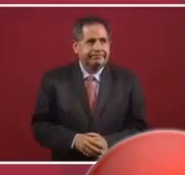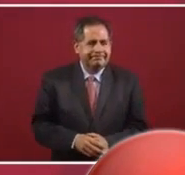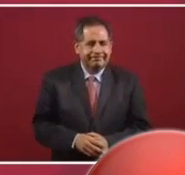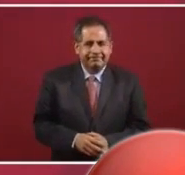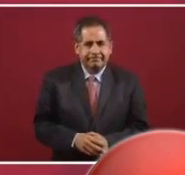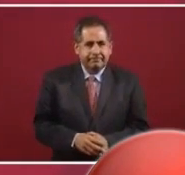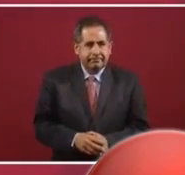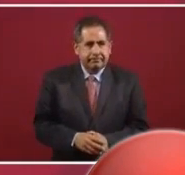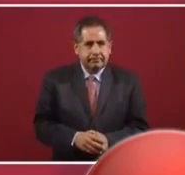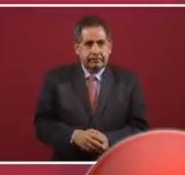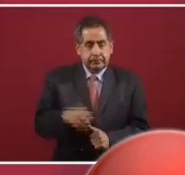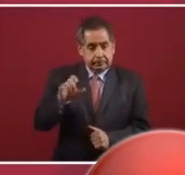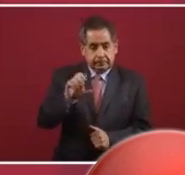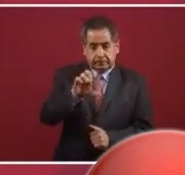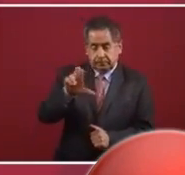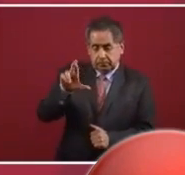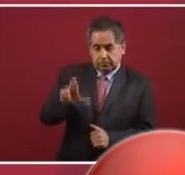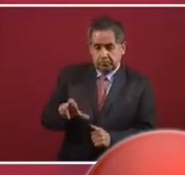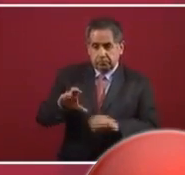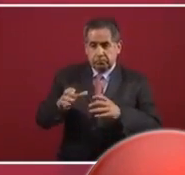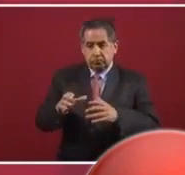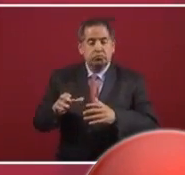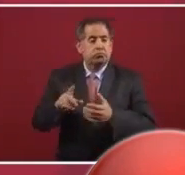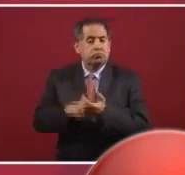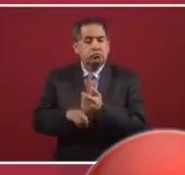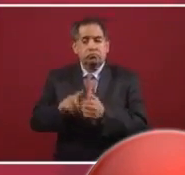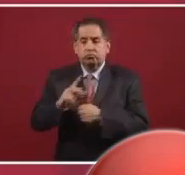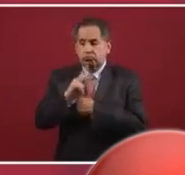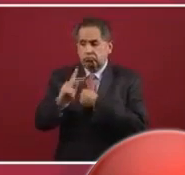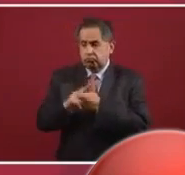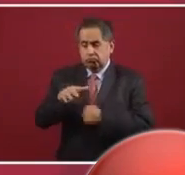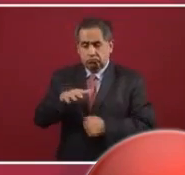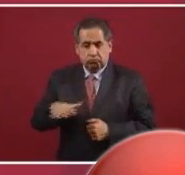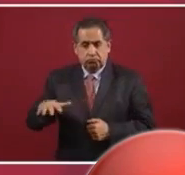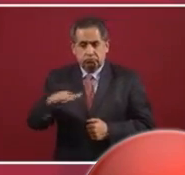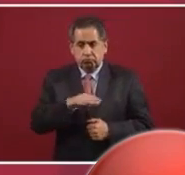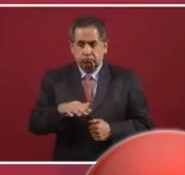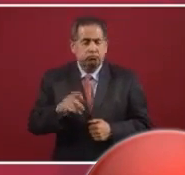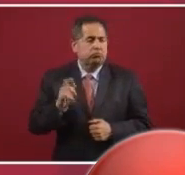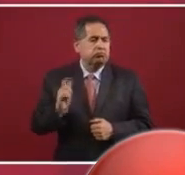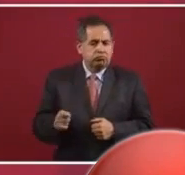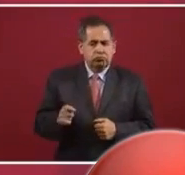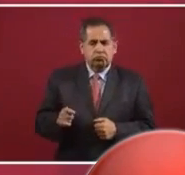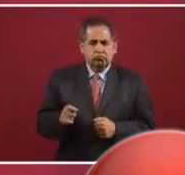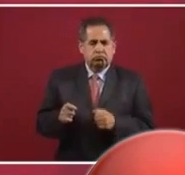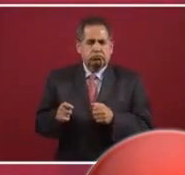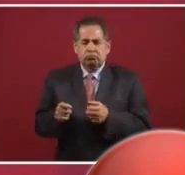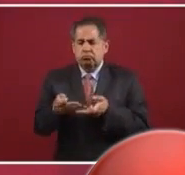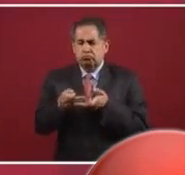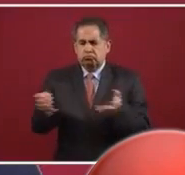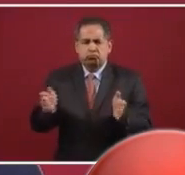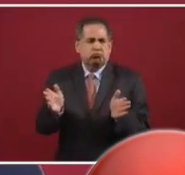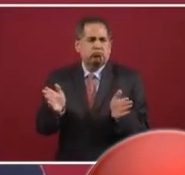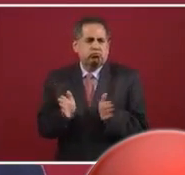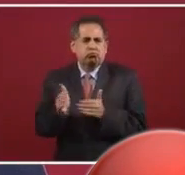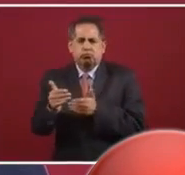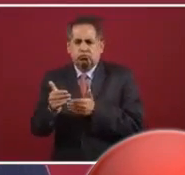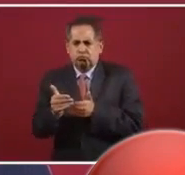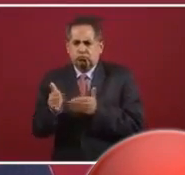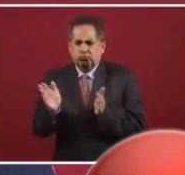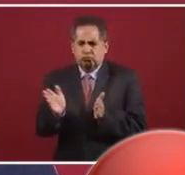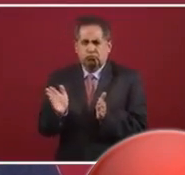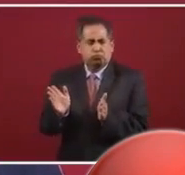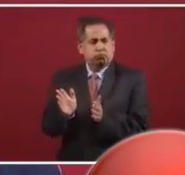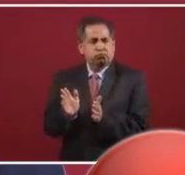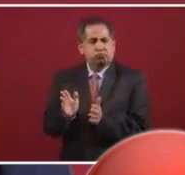En Costa Rica, a pesar de ser un país con una pequeña extensión territorial,